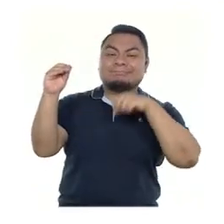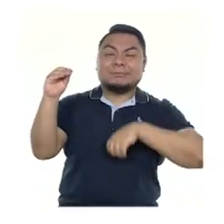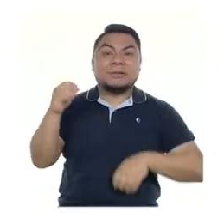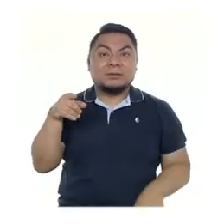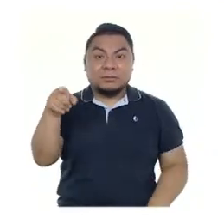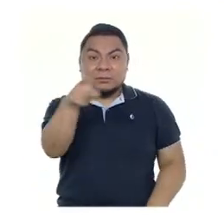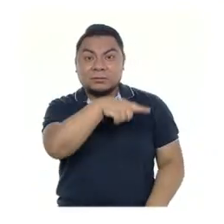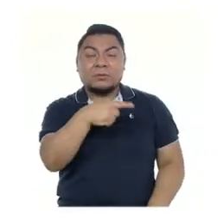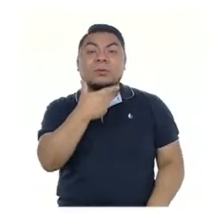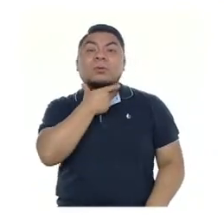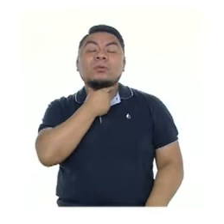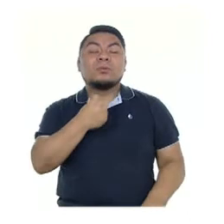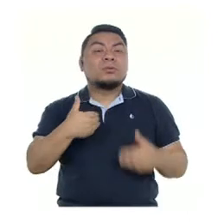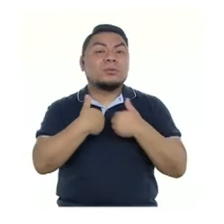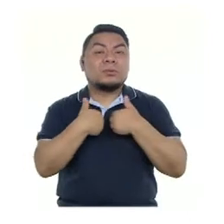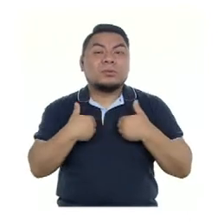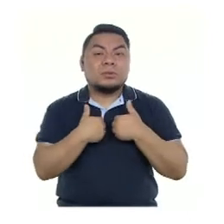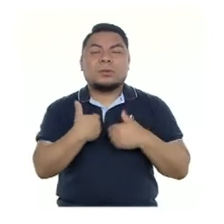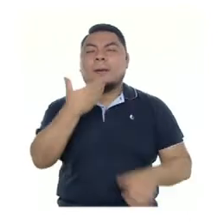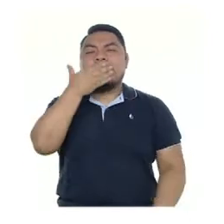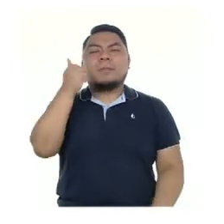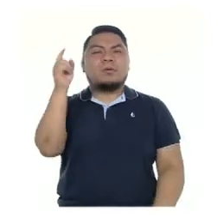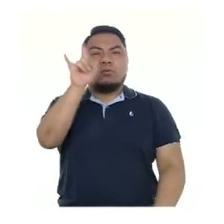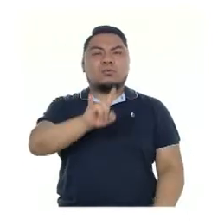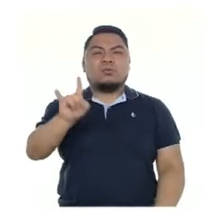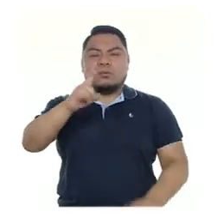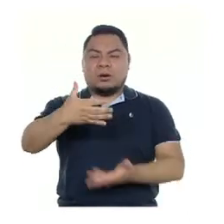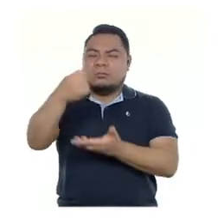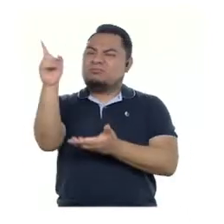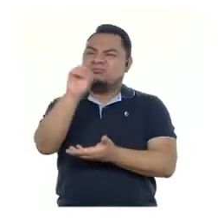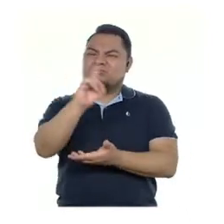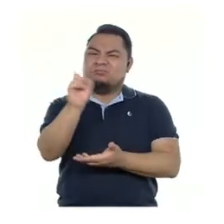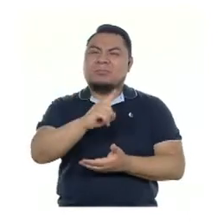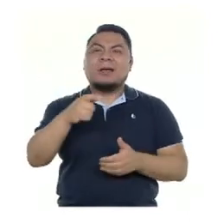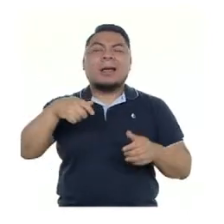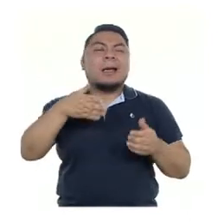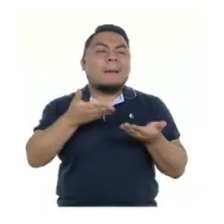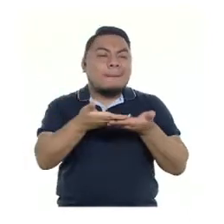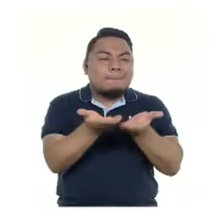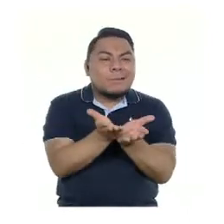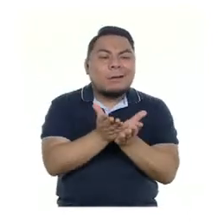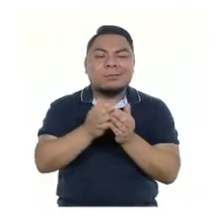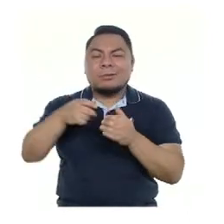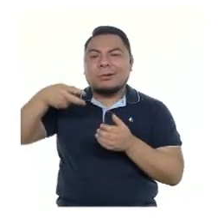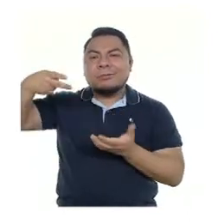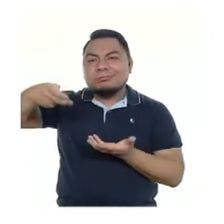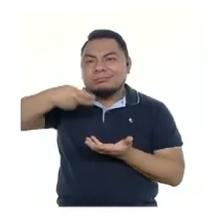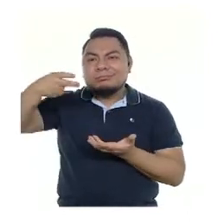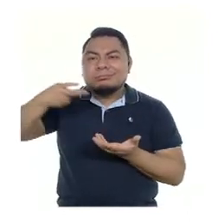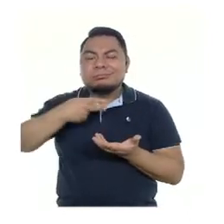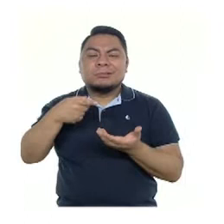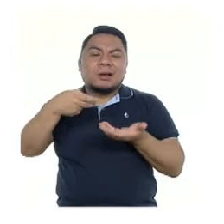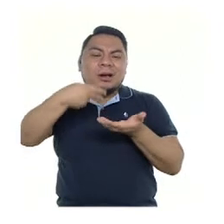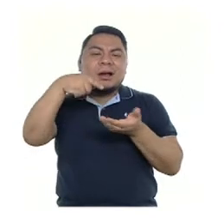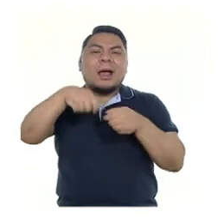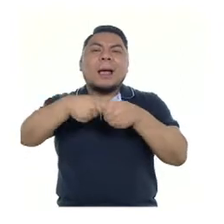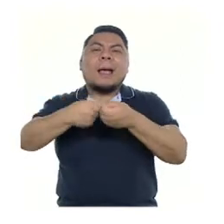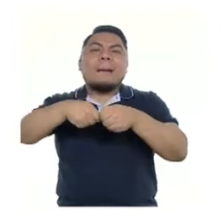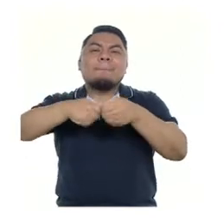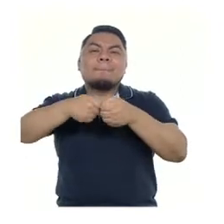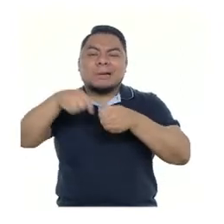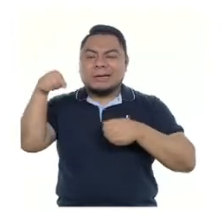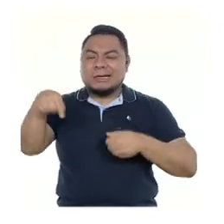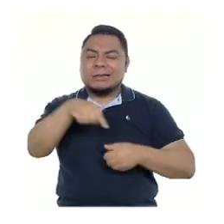los animales, lo mejor es no usar bolsas, platos, tenedores, cucharas y cuchillos descartables de